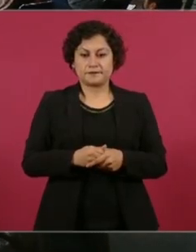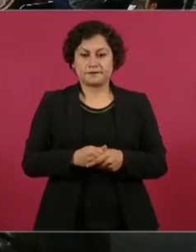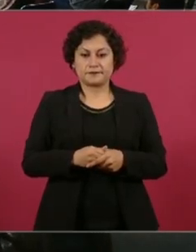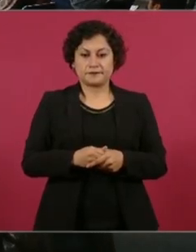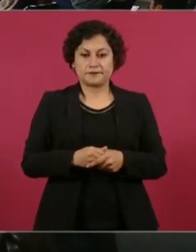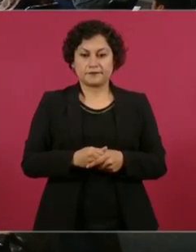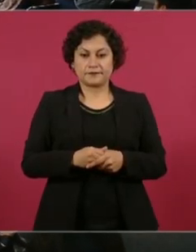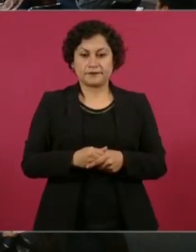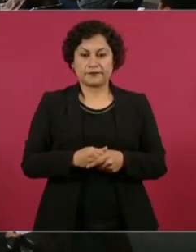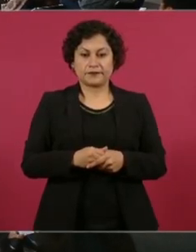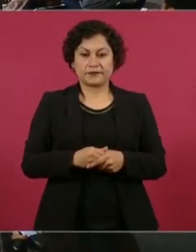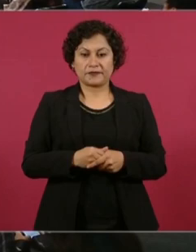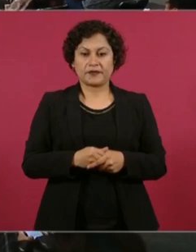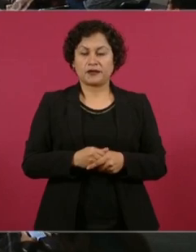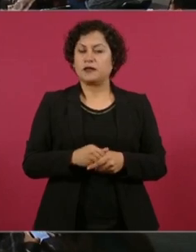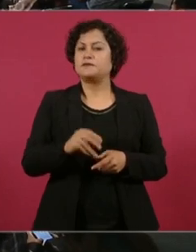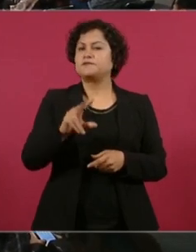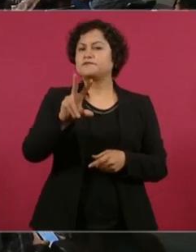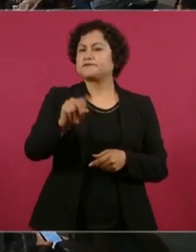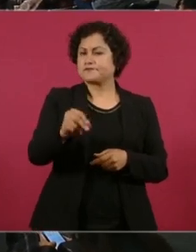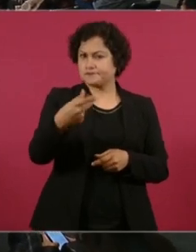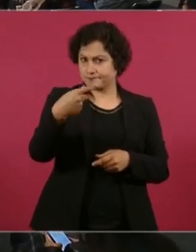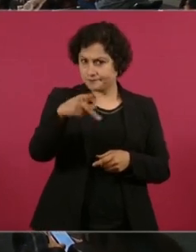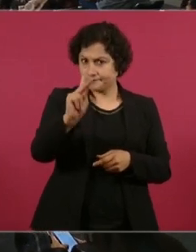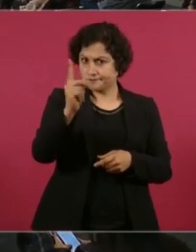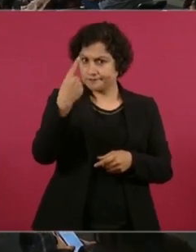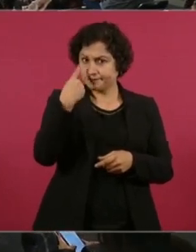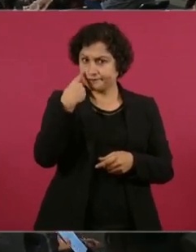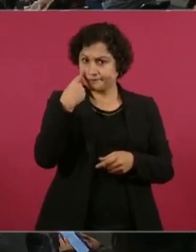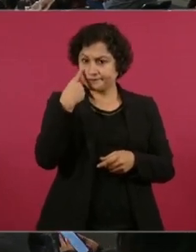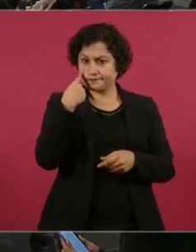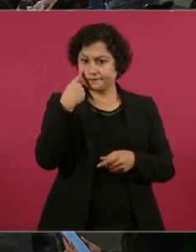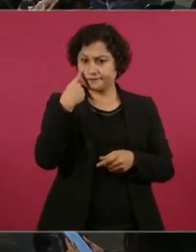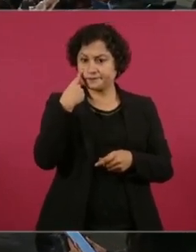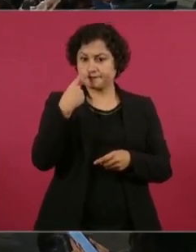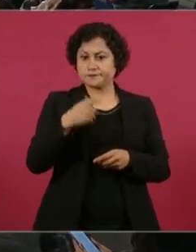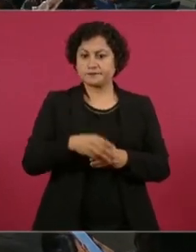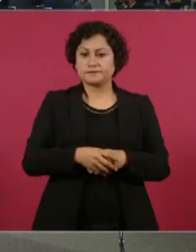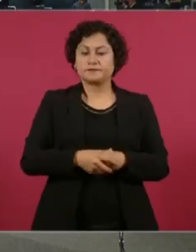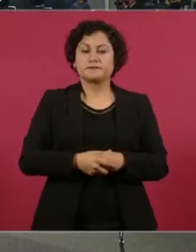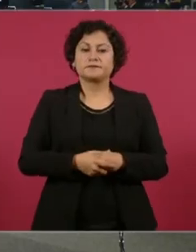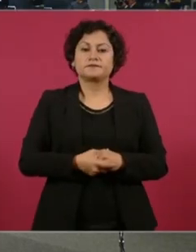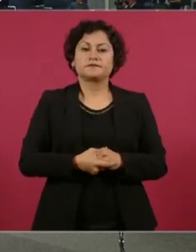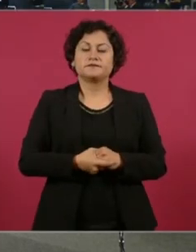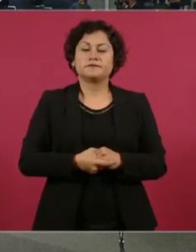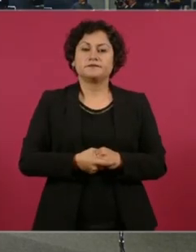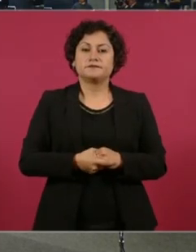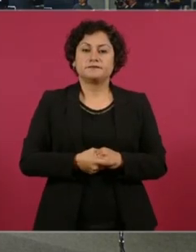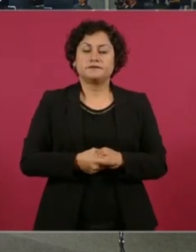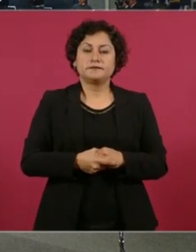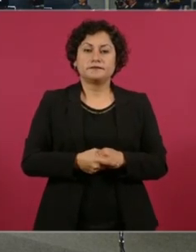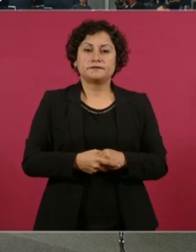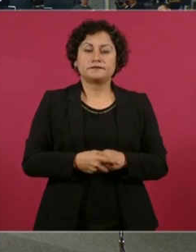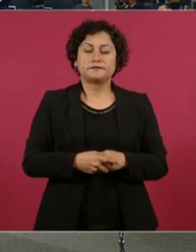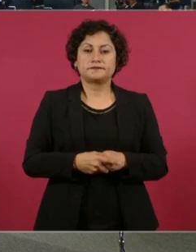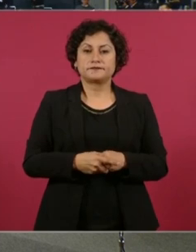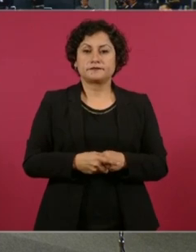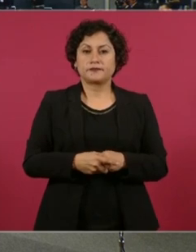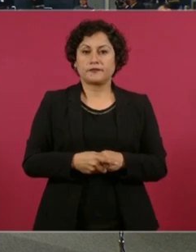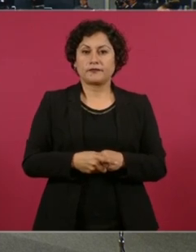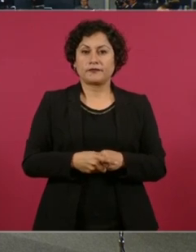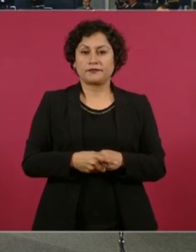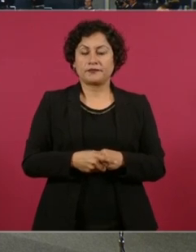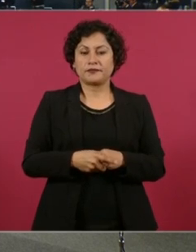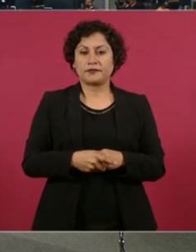No, pero es que hay así como ahora, en estos